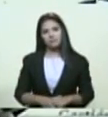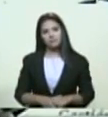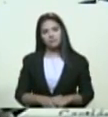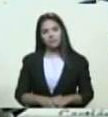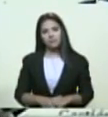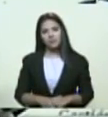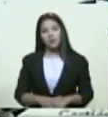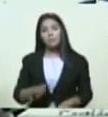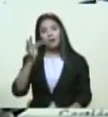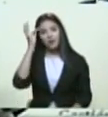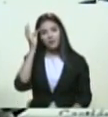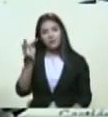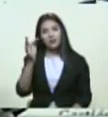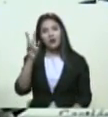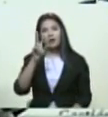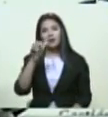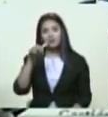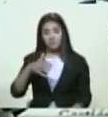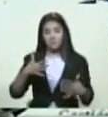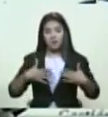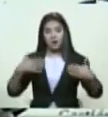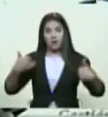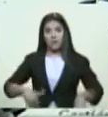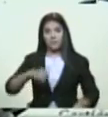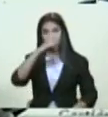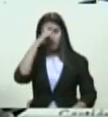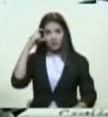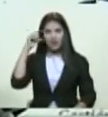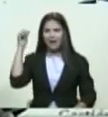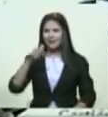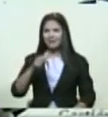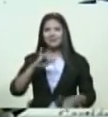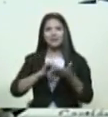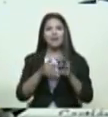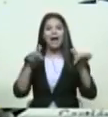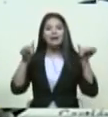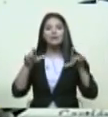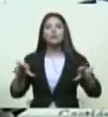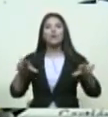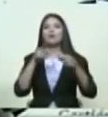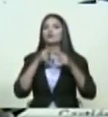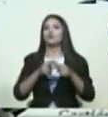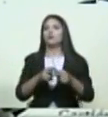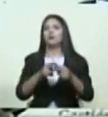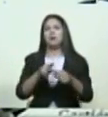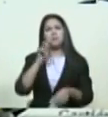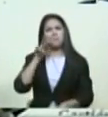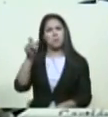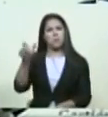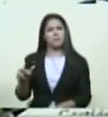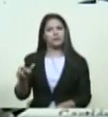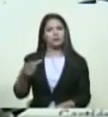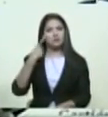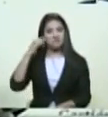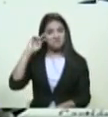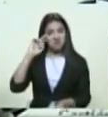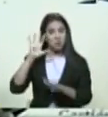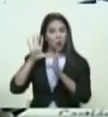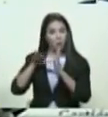Para el Fiscal General de la República, Tarek William Saab, esto es un punto de honor. Funcionario que nosotros consigamos en esta